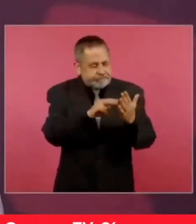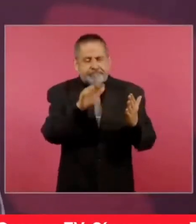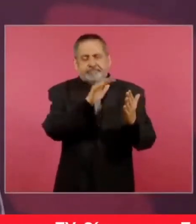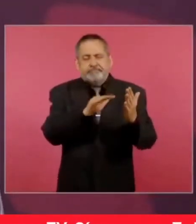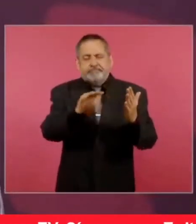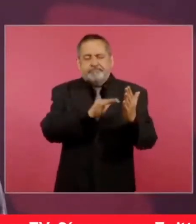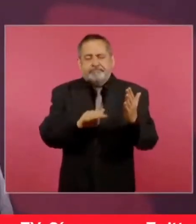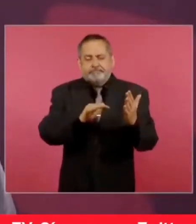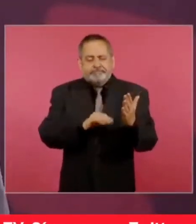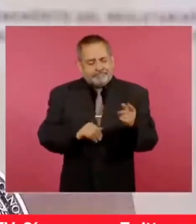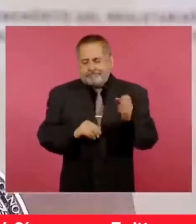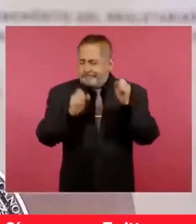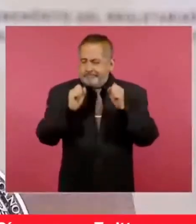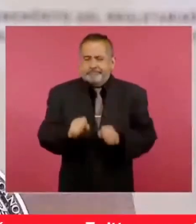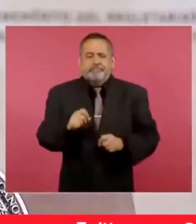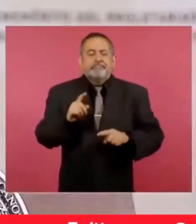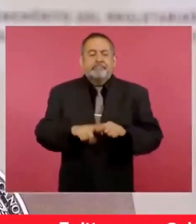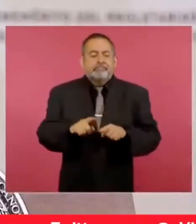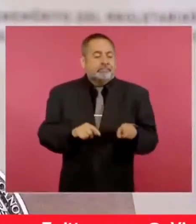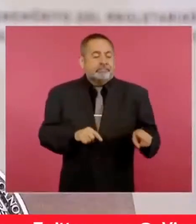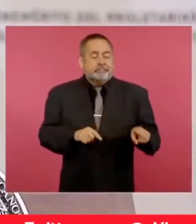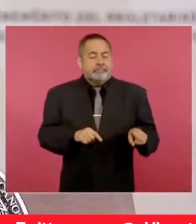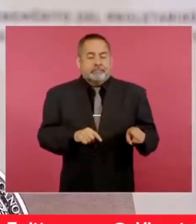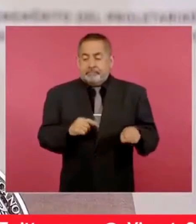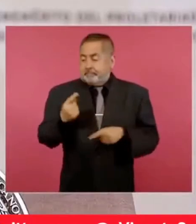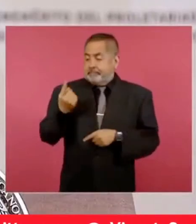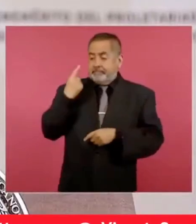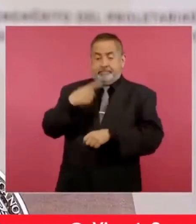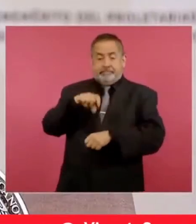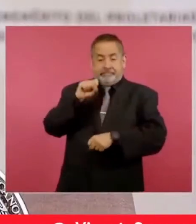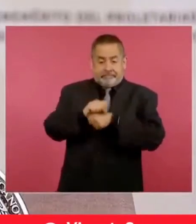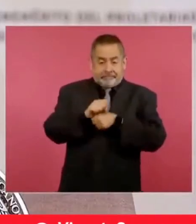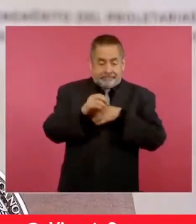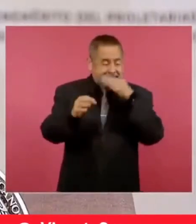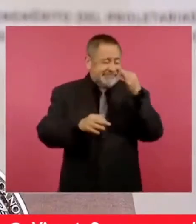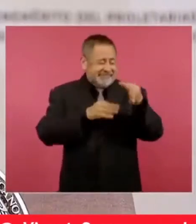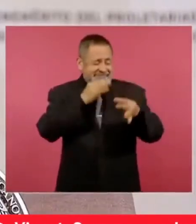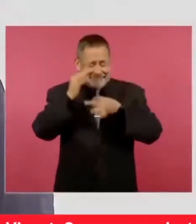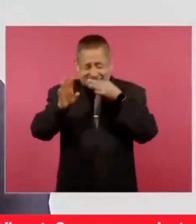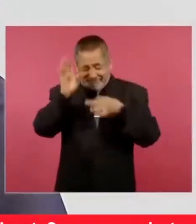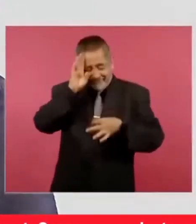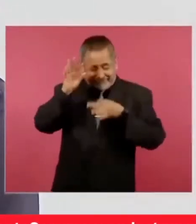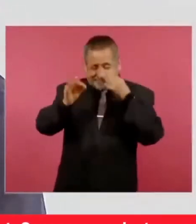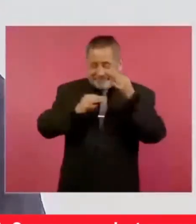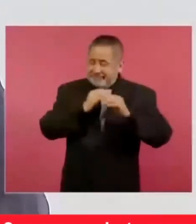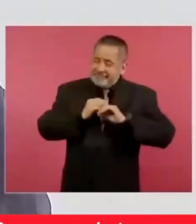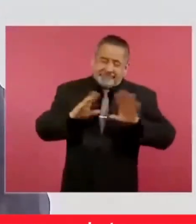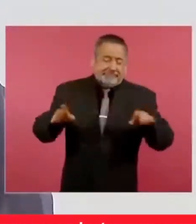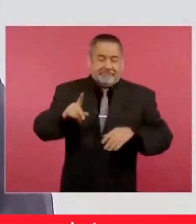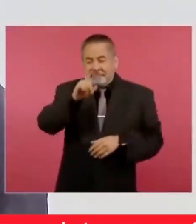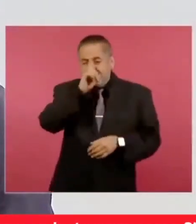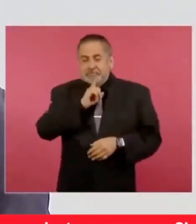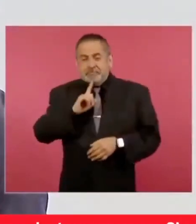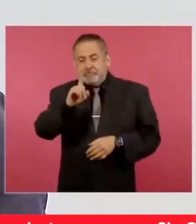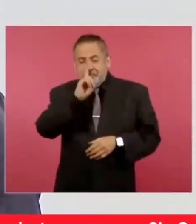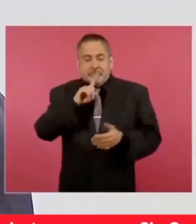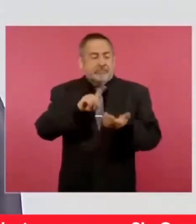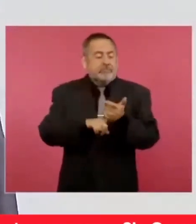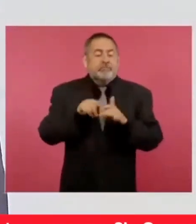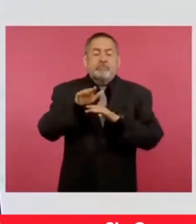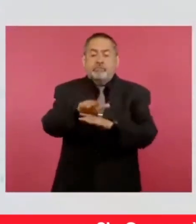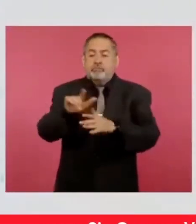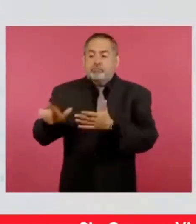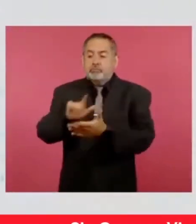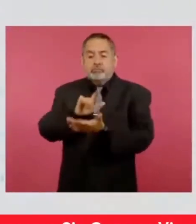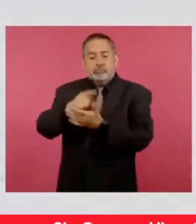algún lado, porque existió esta semana una mega campaña de mentiras en contra de la reforma de pensiones.